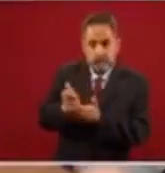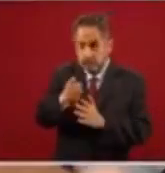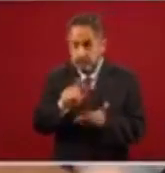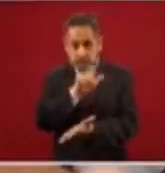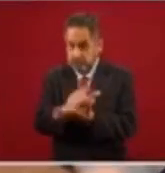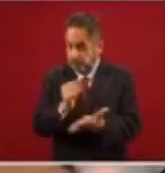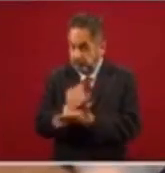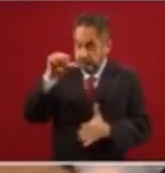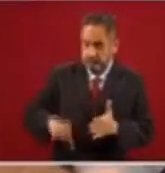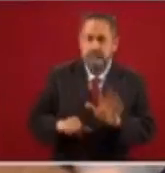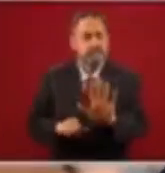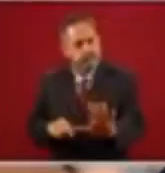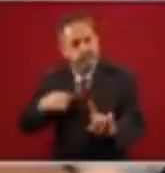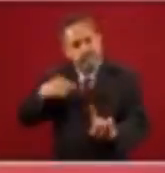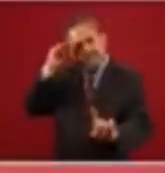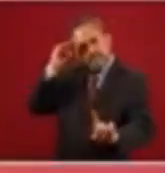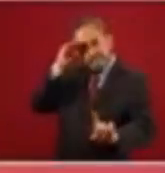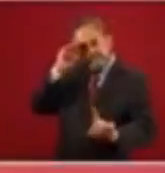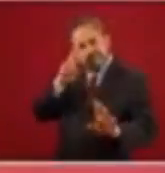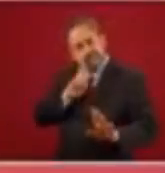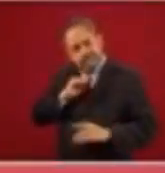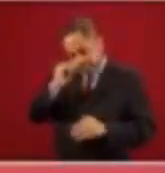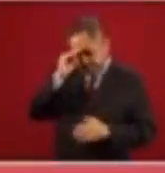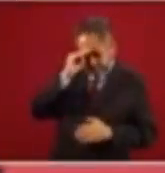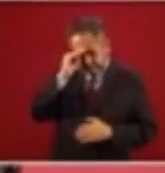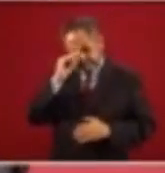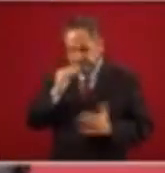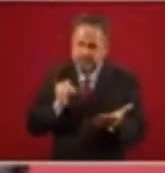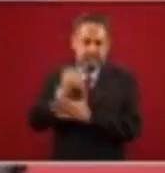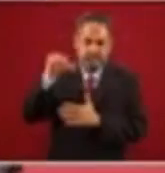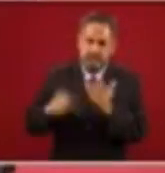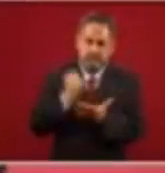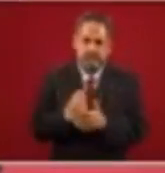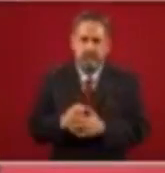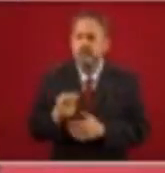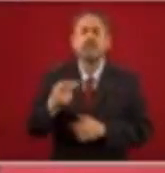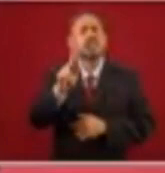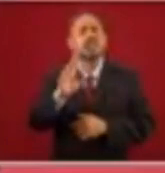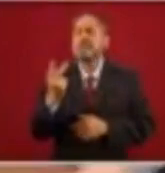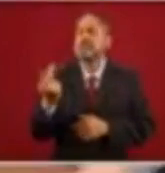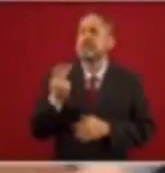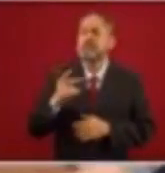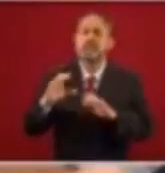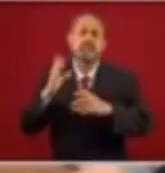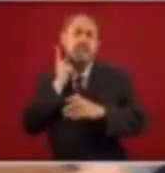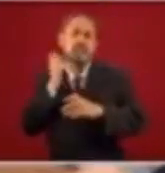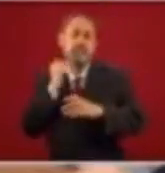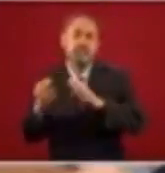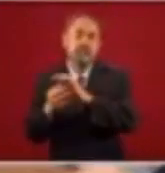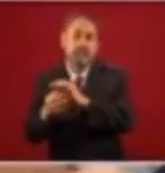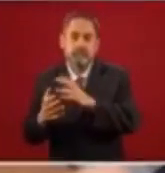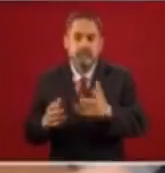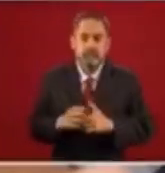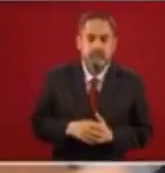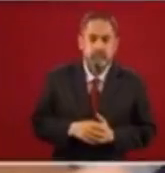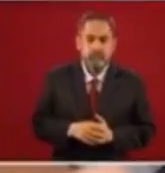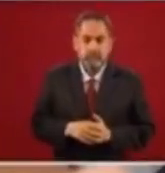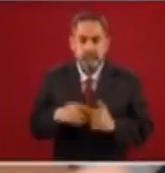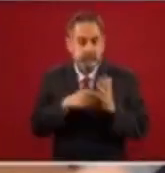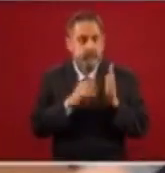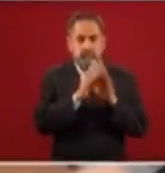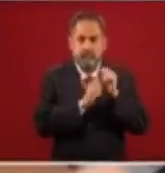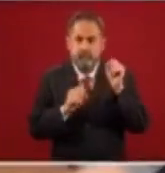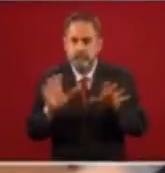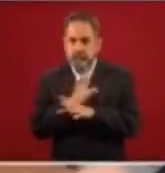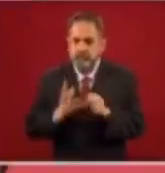ser preferente? Lo estoy viendo porque coincidimos con los legisladores. Sí, porque además entonces, si es preferente no pueden hacer cambios a la